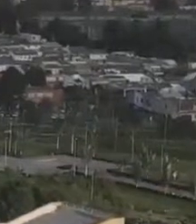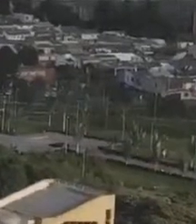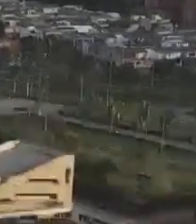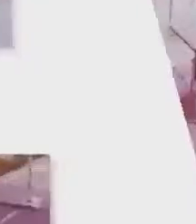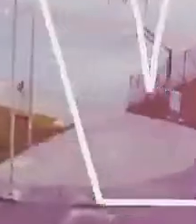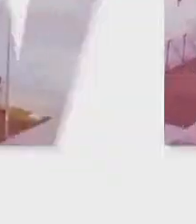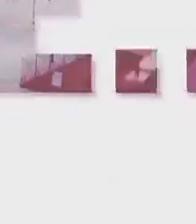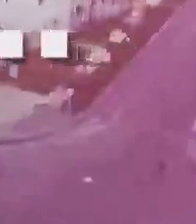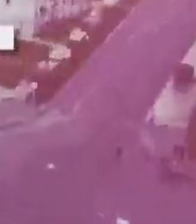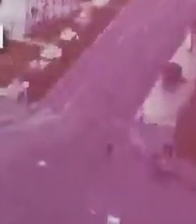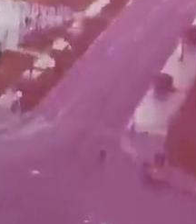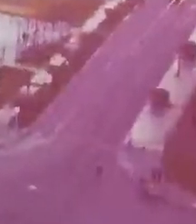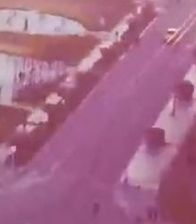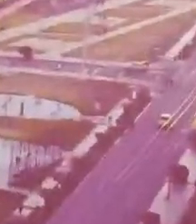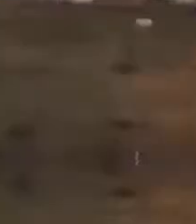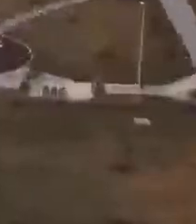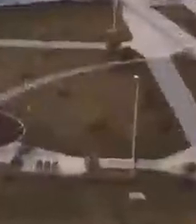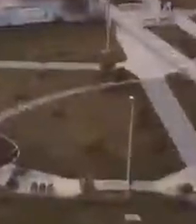En breve.